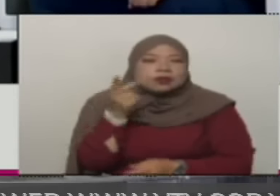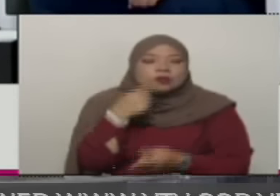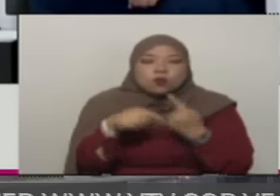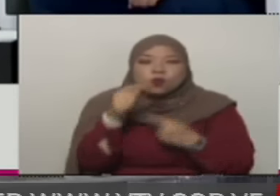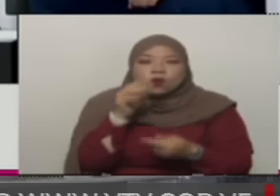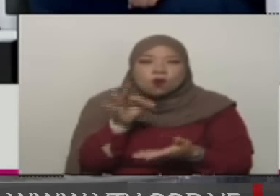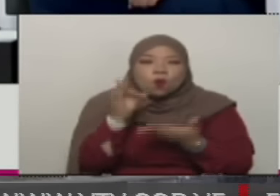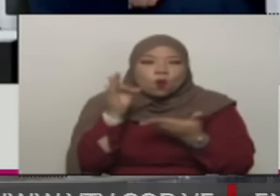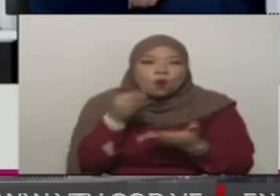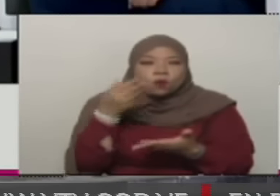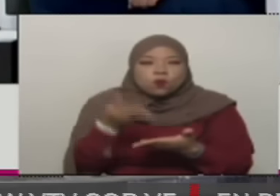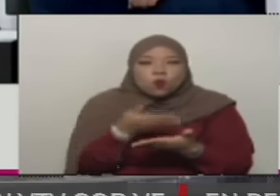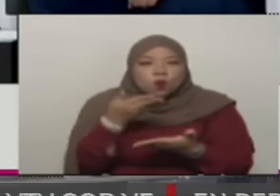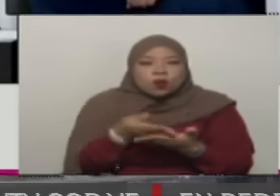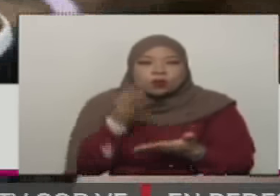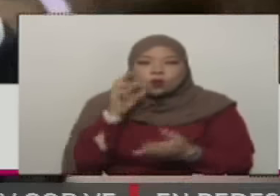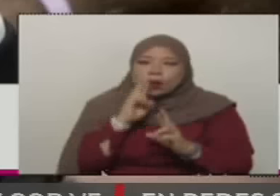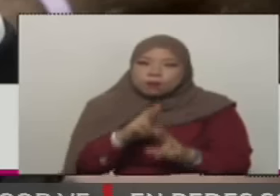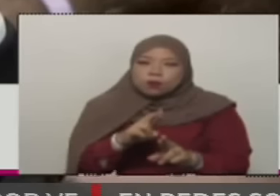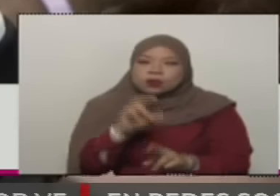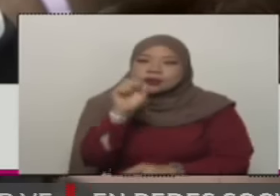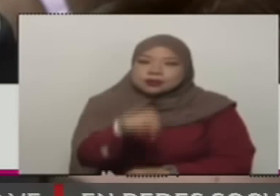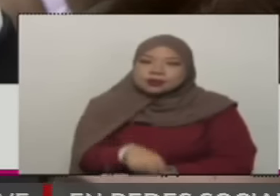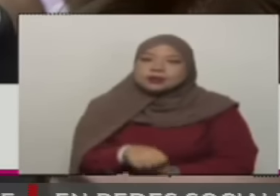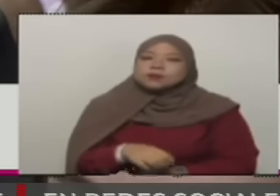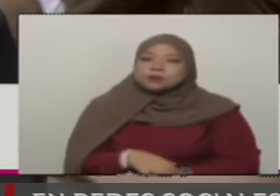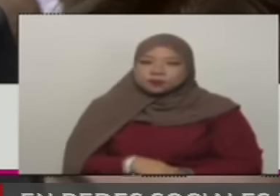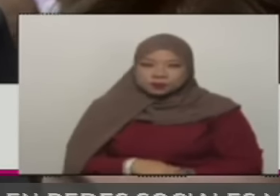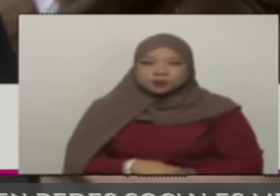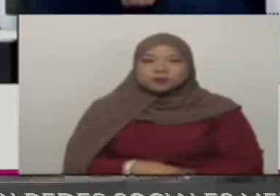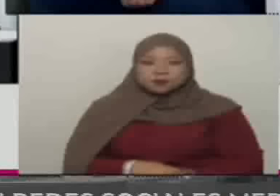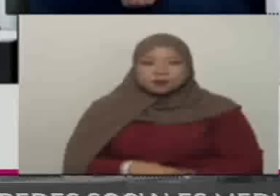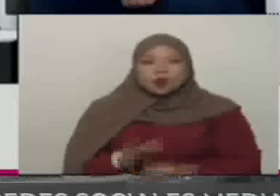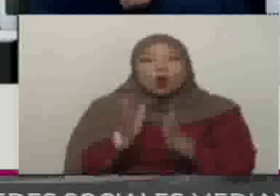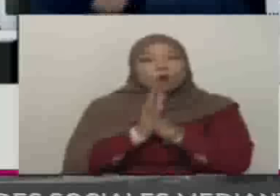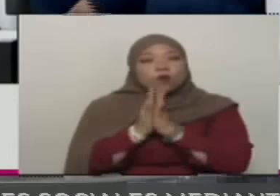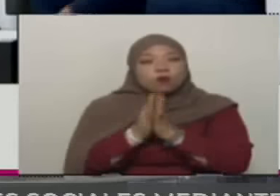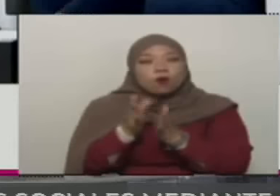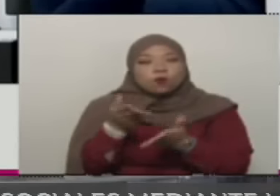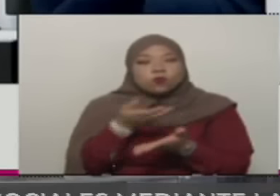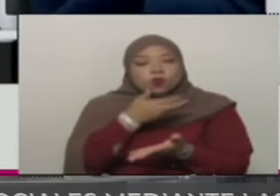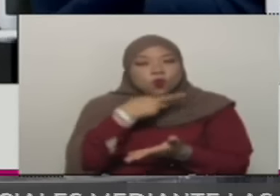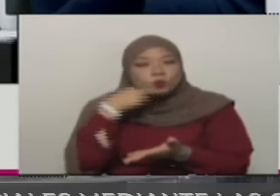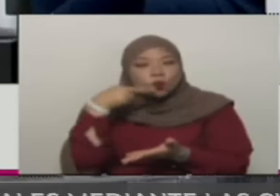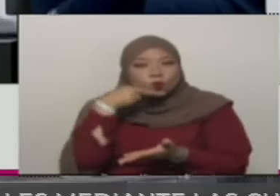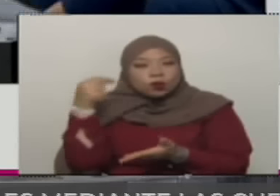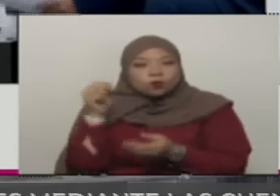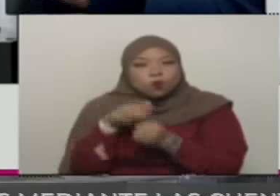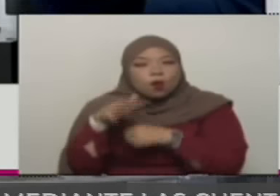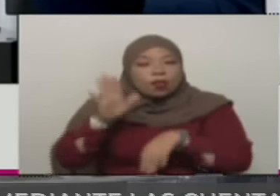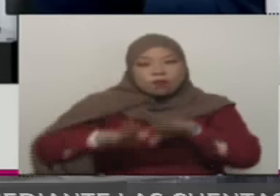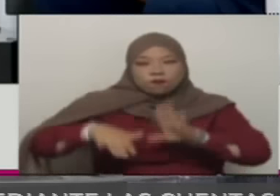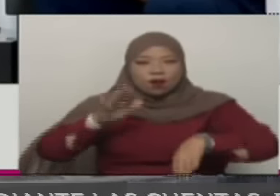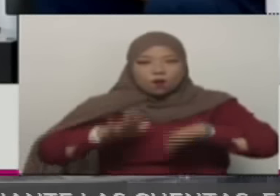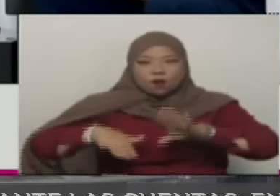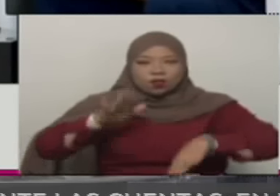de lechosa con un café y yo le respondo. Claro que sí. ¿Sí? Bueno, vamos a traer el dulce de lechosa que me trajo Héctor de Barlovento.